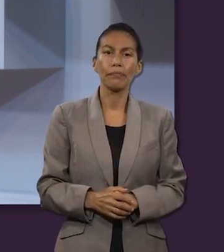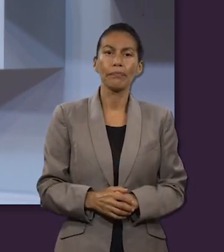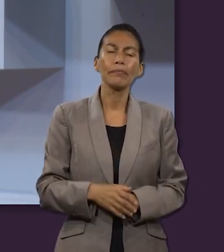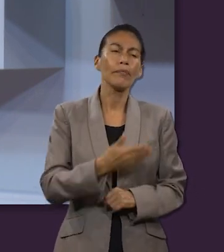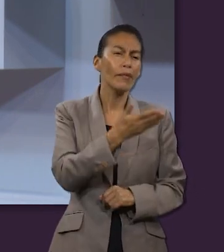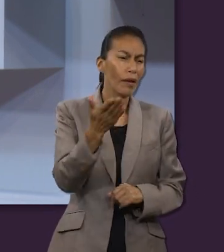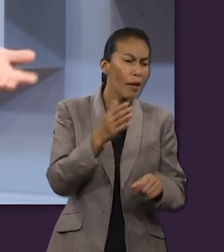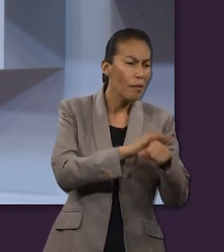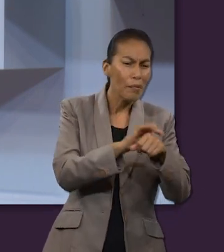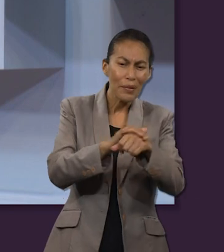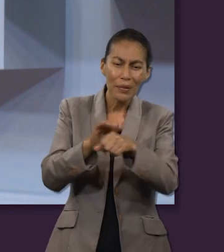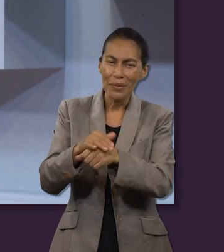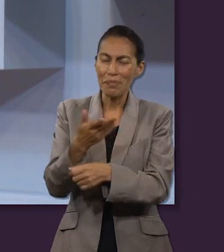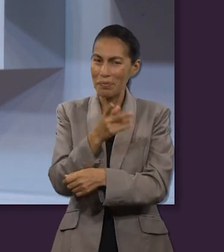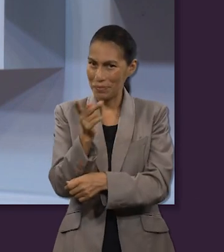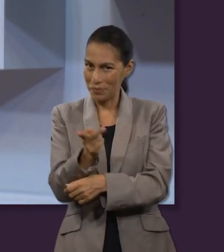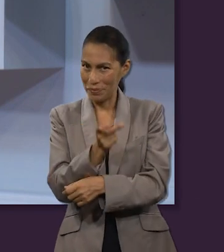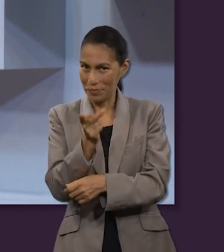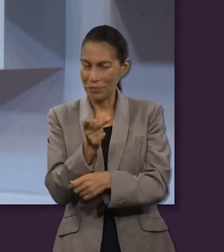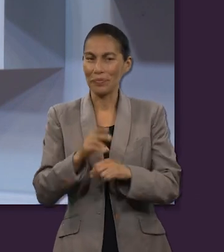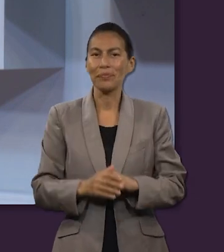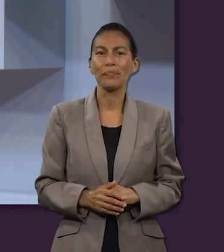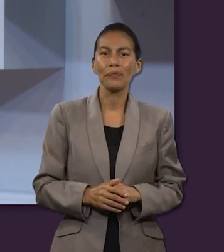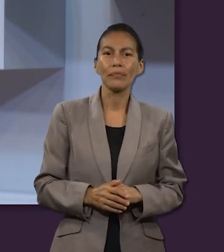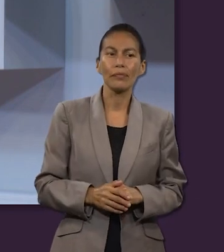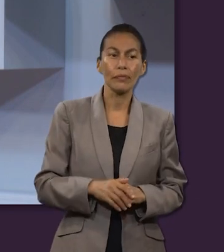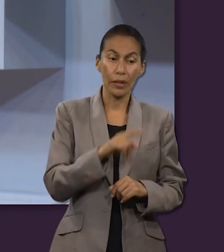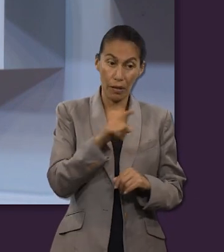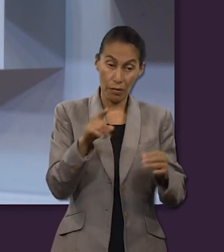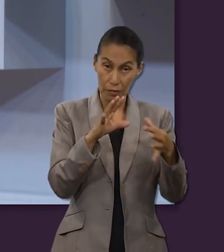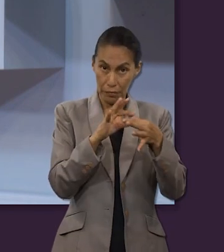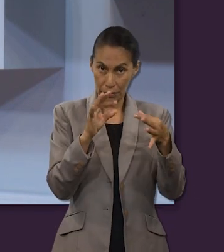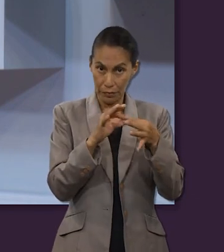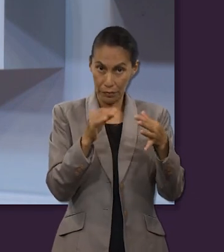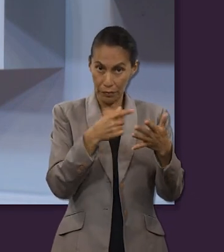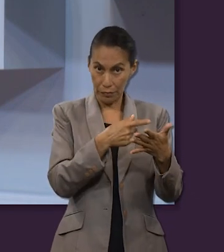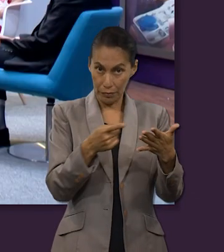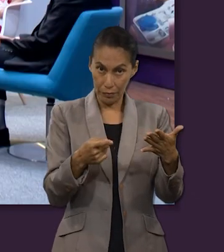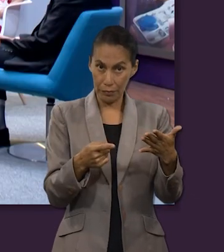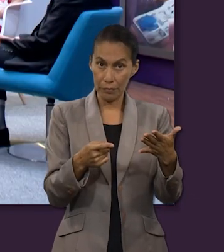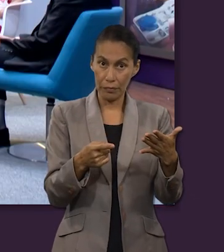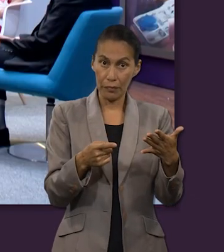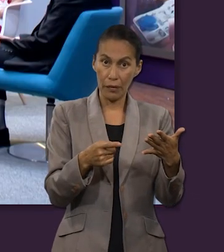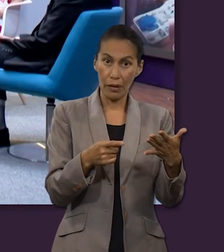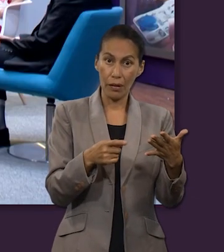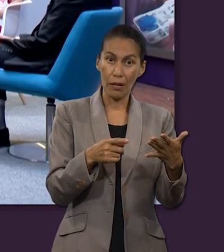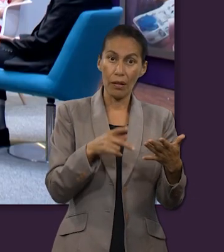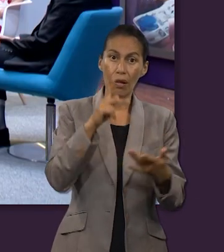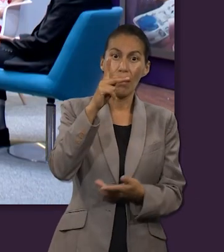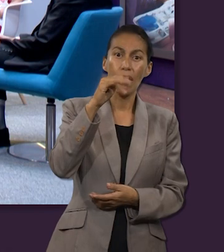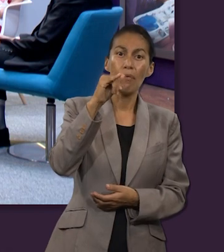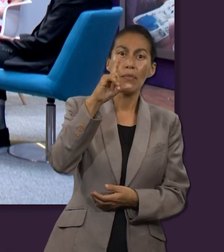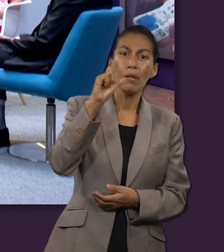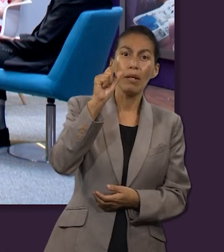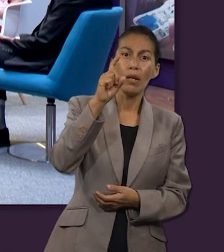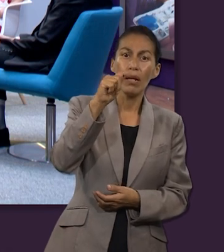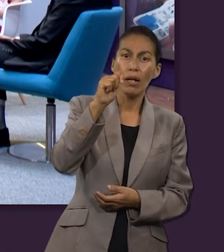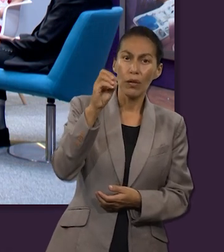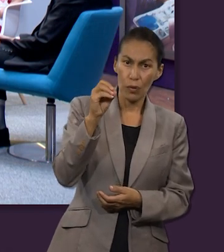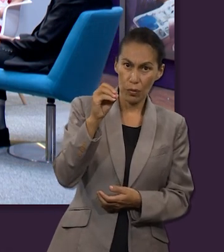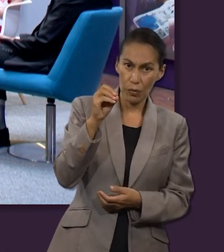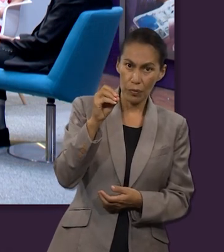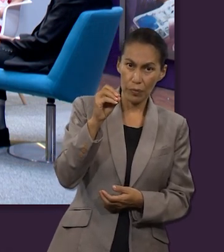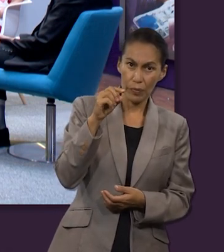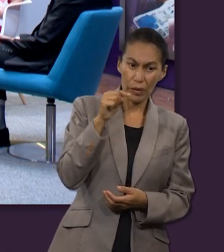30. Y aquí a mis amigos les voy a preguntar, en esa descripción de la sentencia del